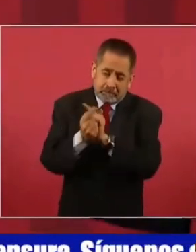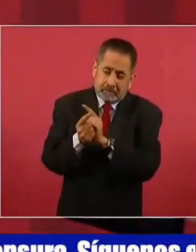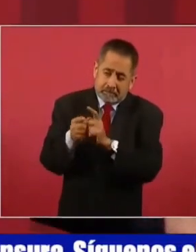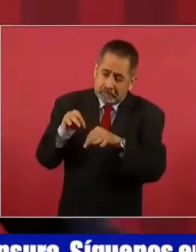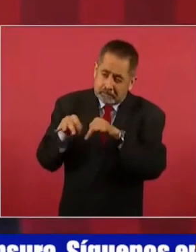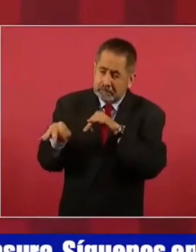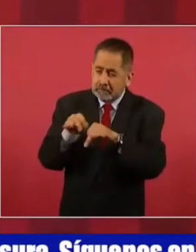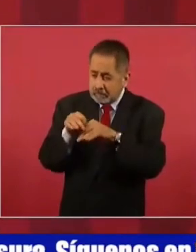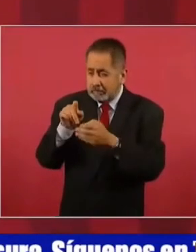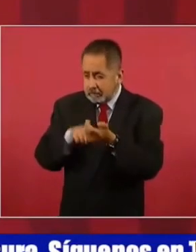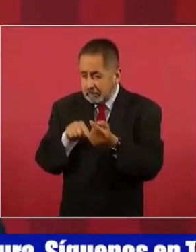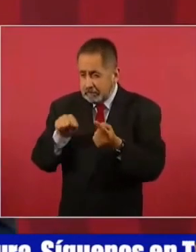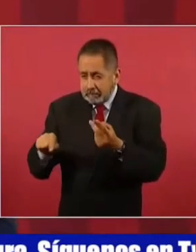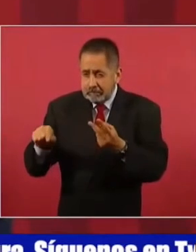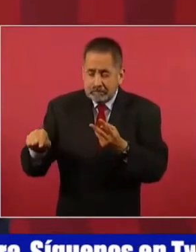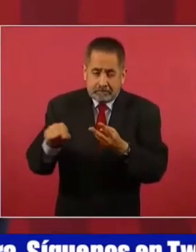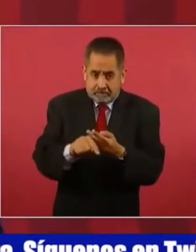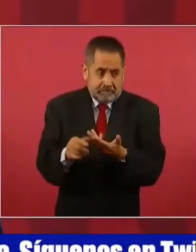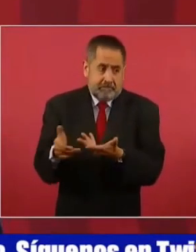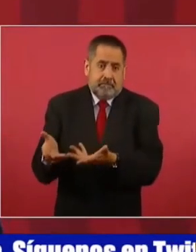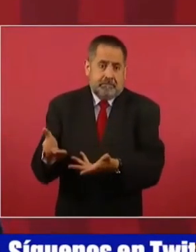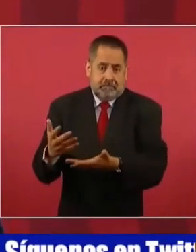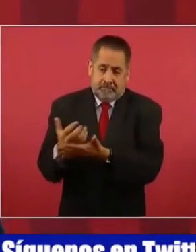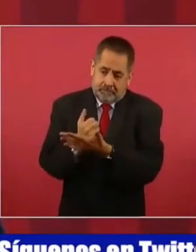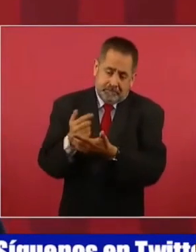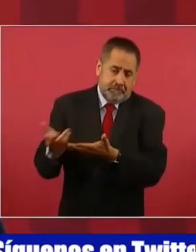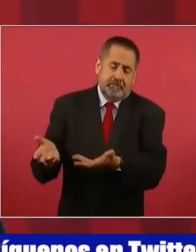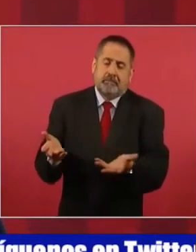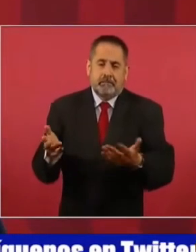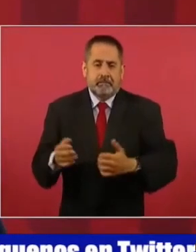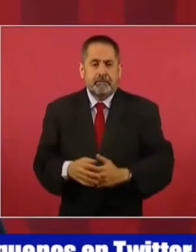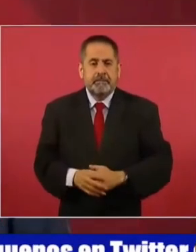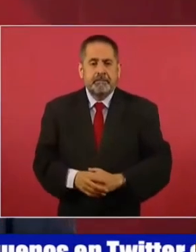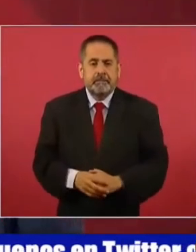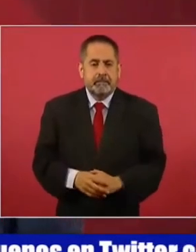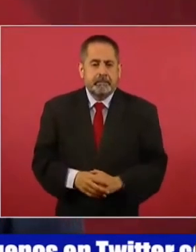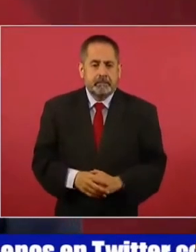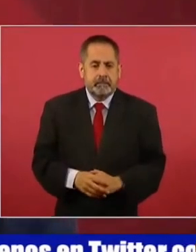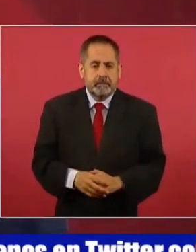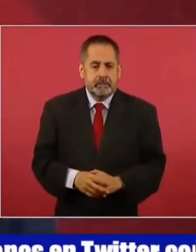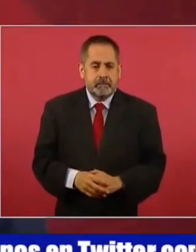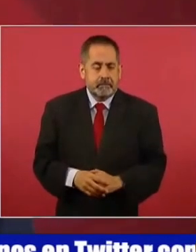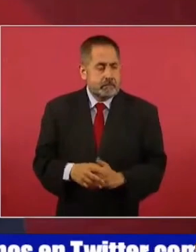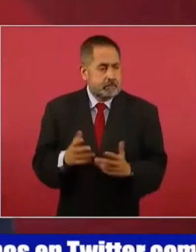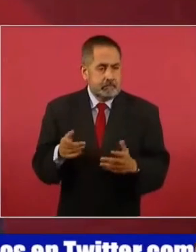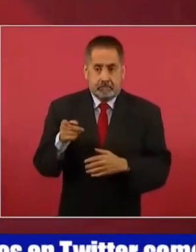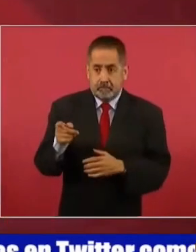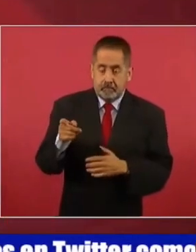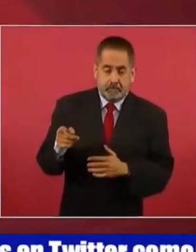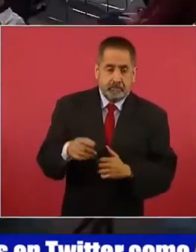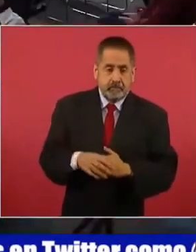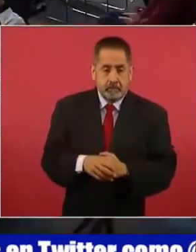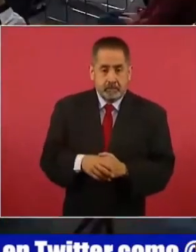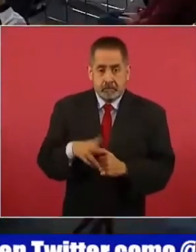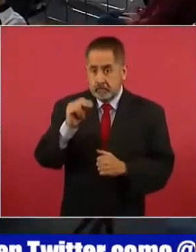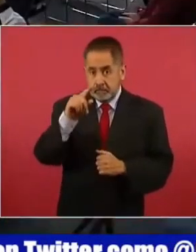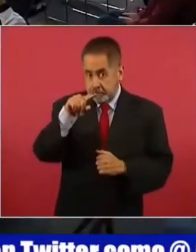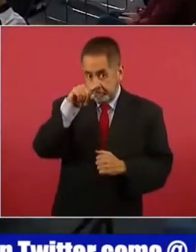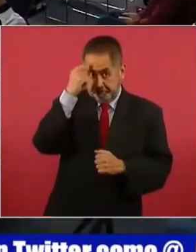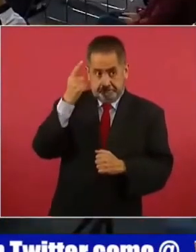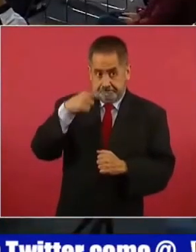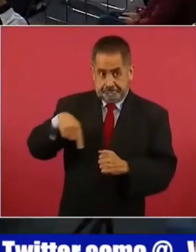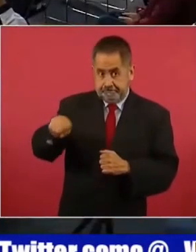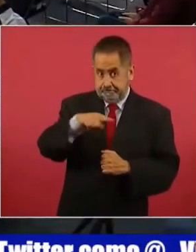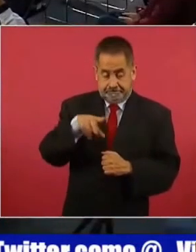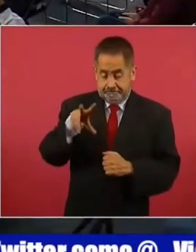tardar el cambio en la cultura política de este país, pero lo que hoy es una realidad es que inició la revolución de las